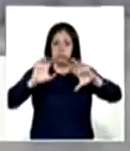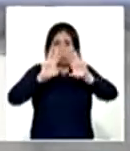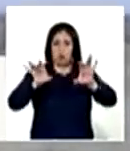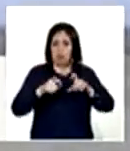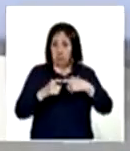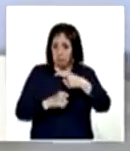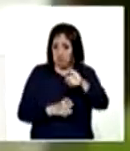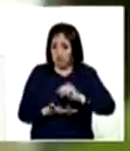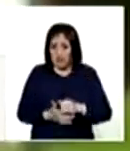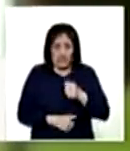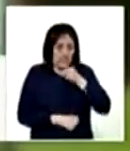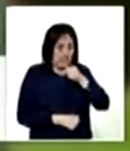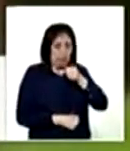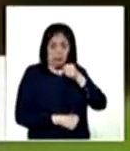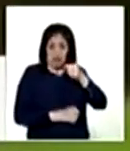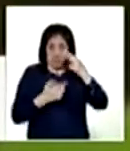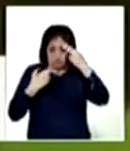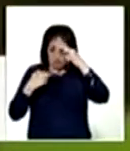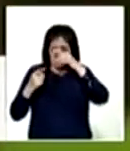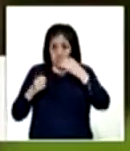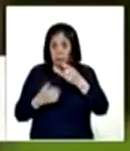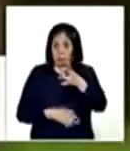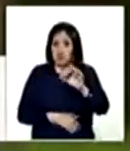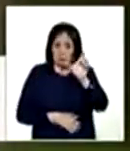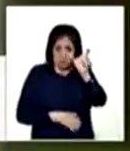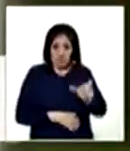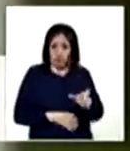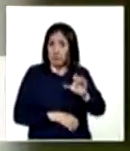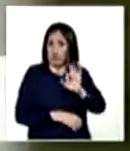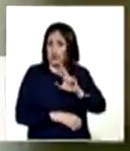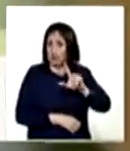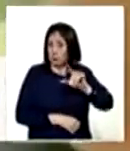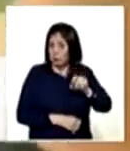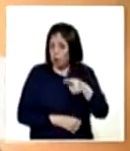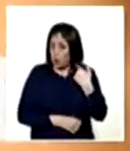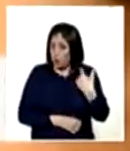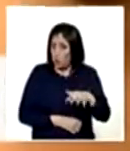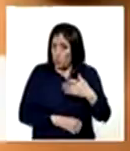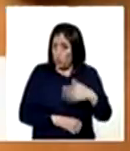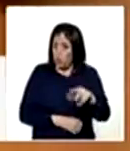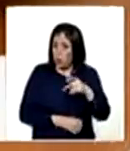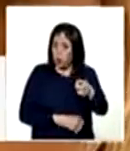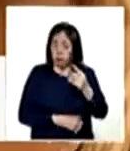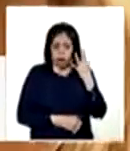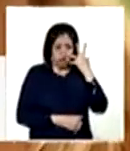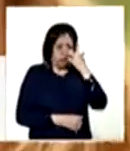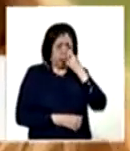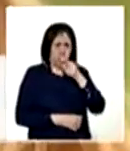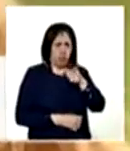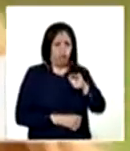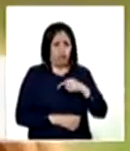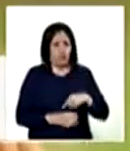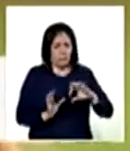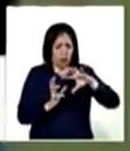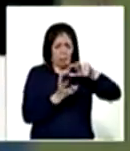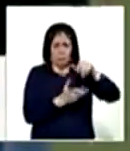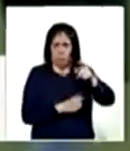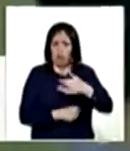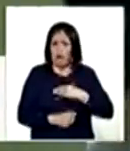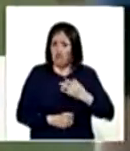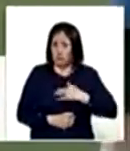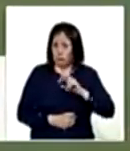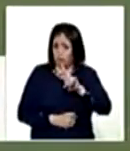Para la prensa internacional, Karolina Bochart es considerada como la árbitro más bella del mundo. A sus 20